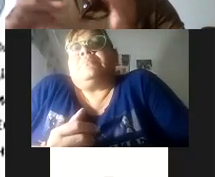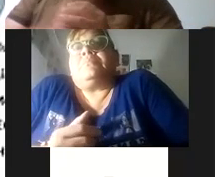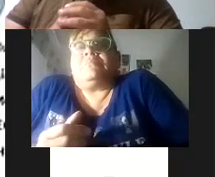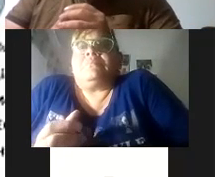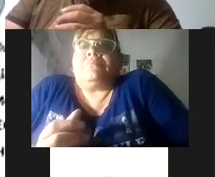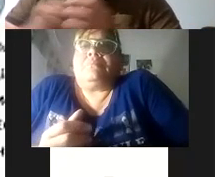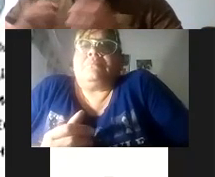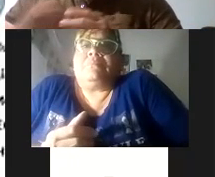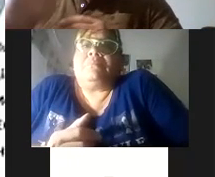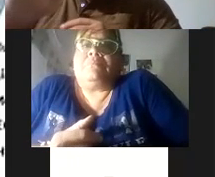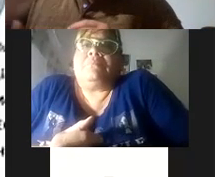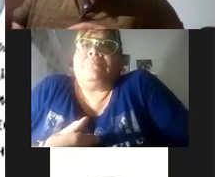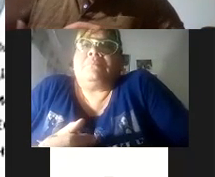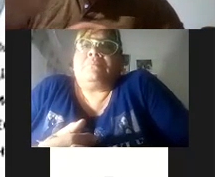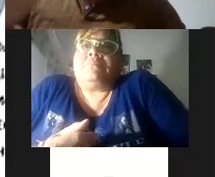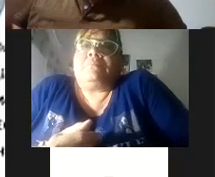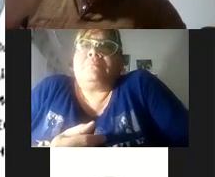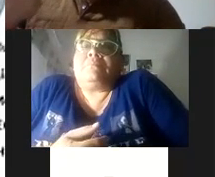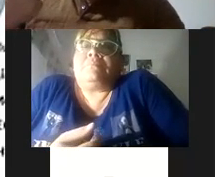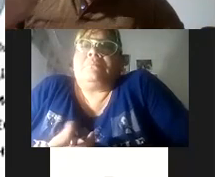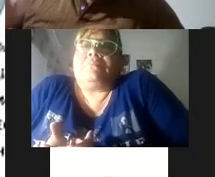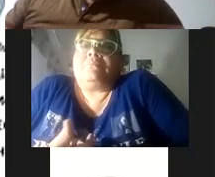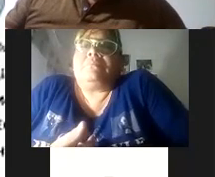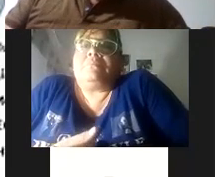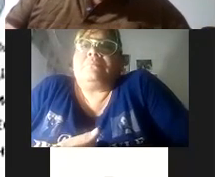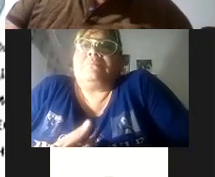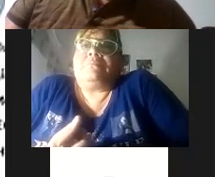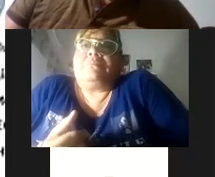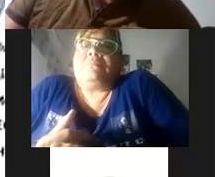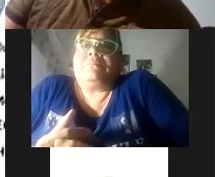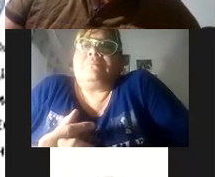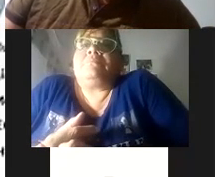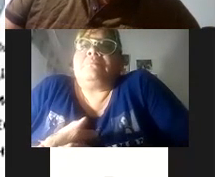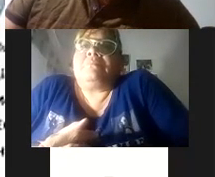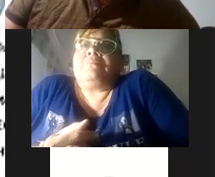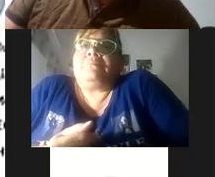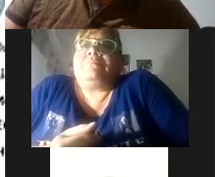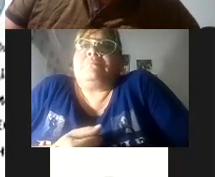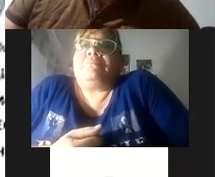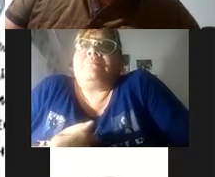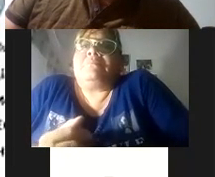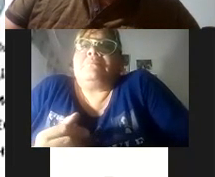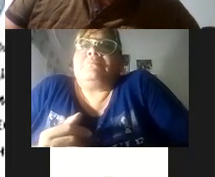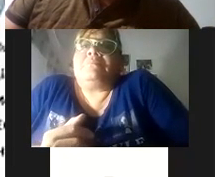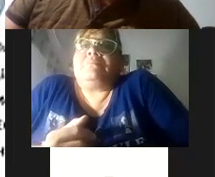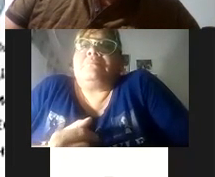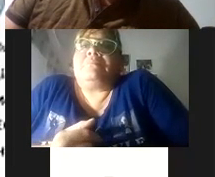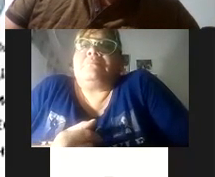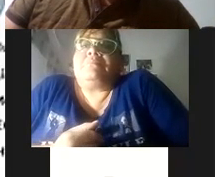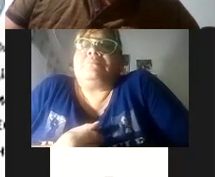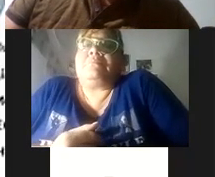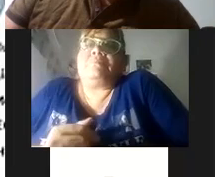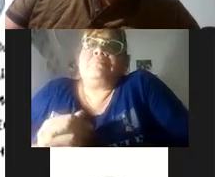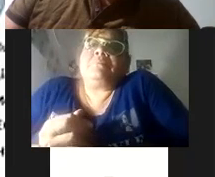de los músculos y tendones que traccionan muy fuerte. Y una capa más interna,